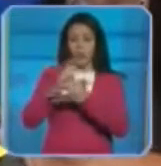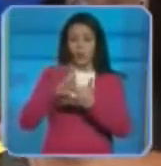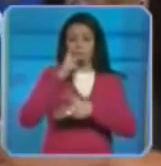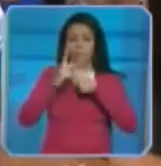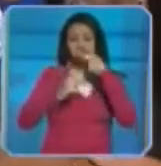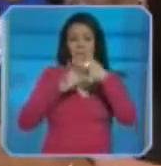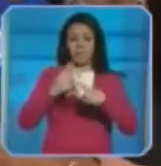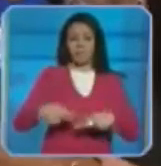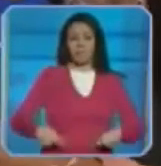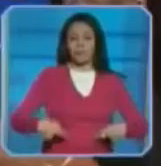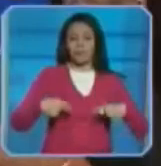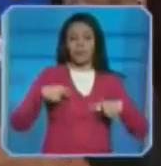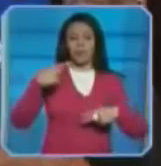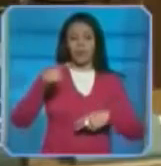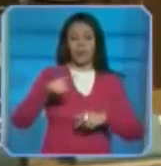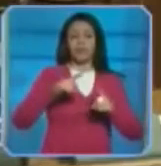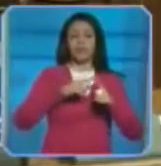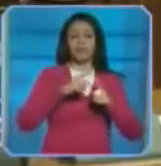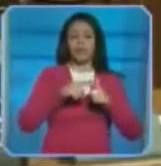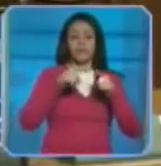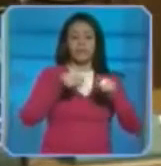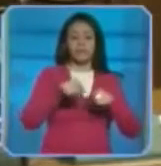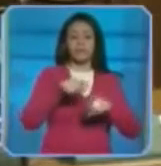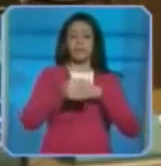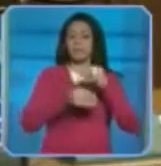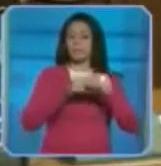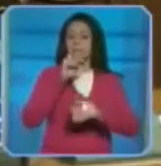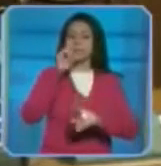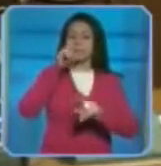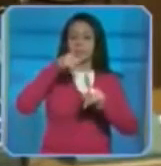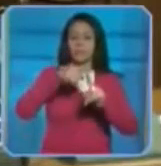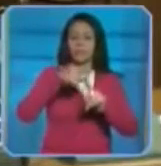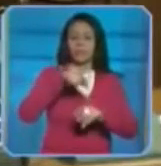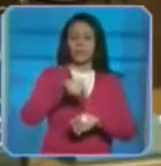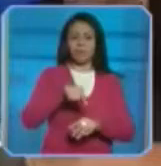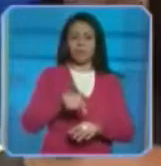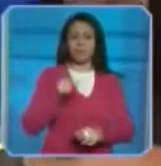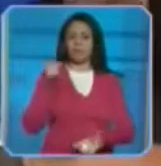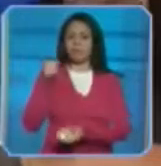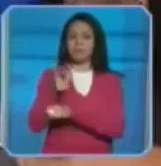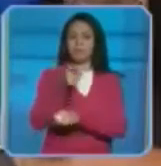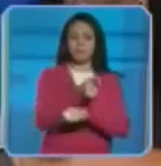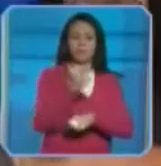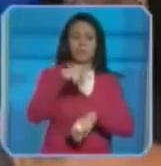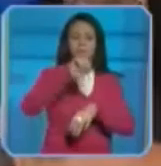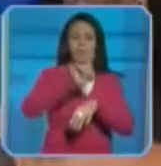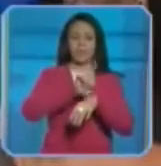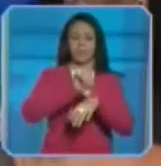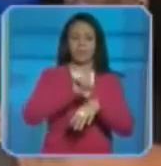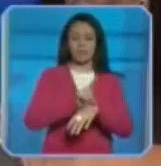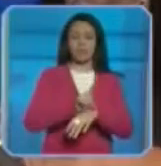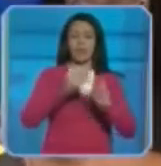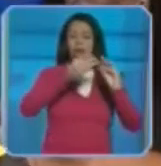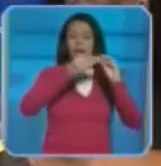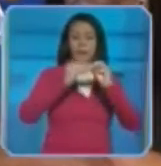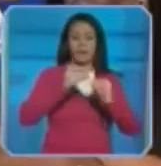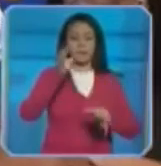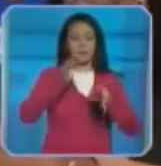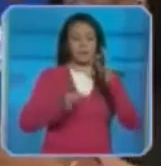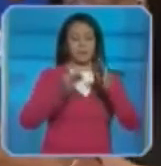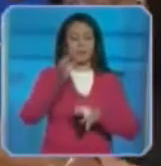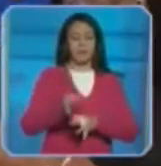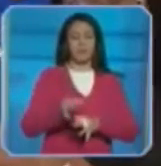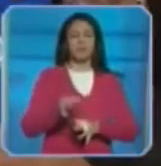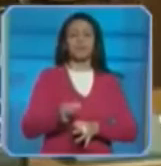política y humanitaria que atraviesa esto con el propósito de imponer unilateralmente el arreglo judicial